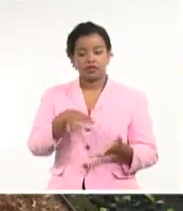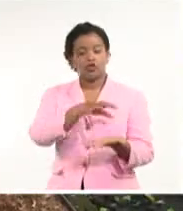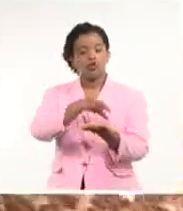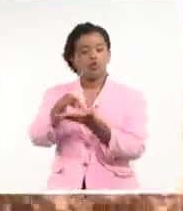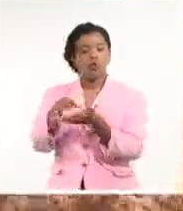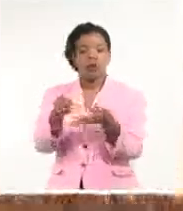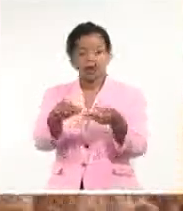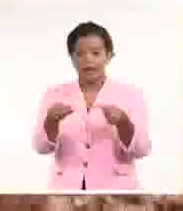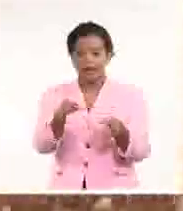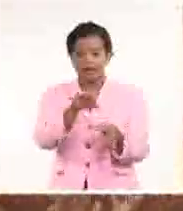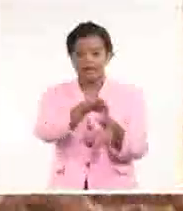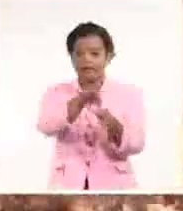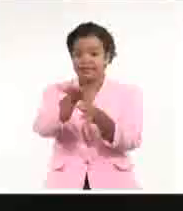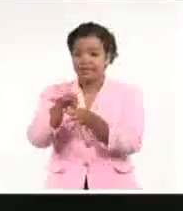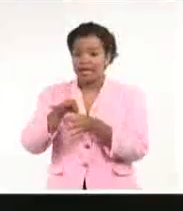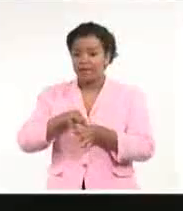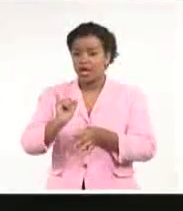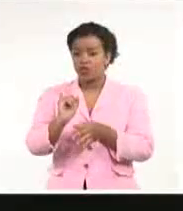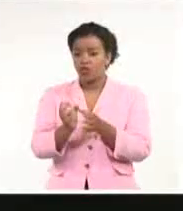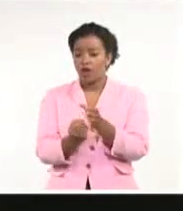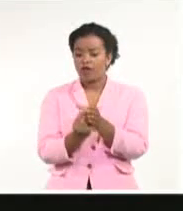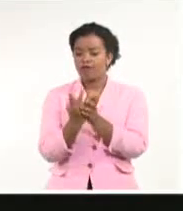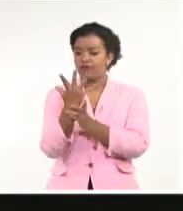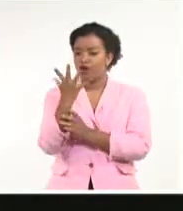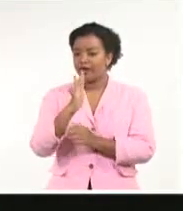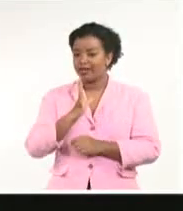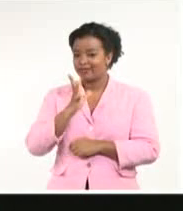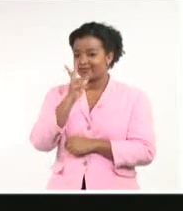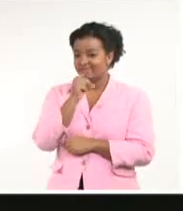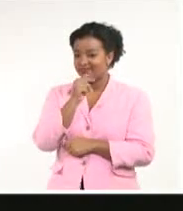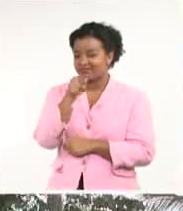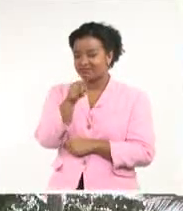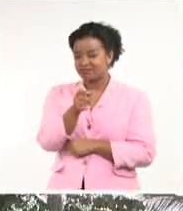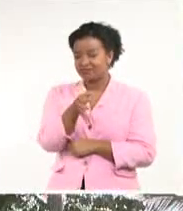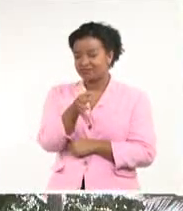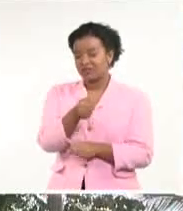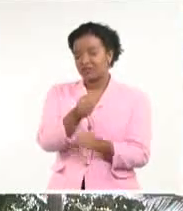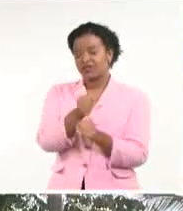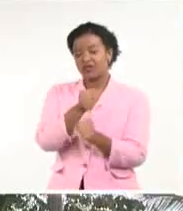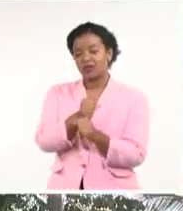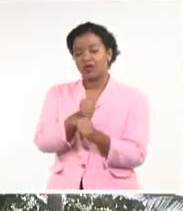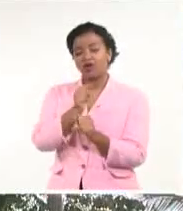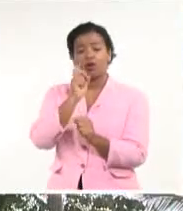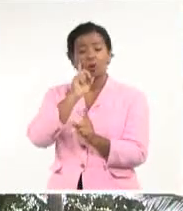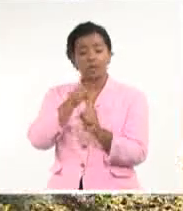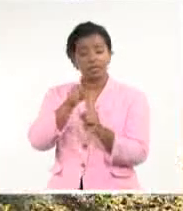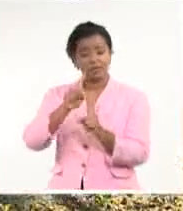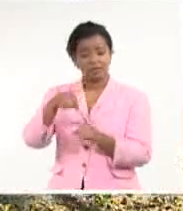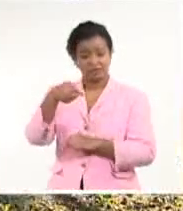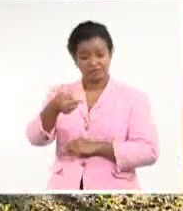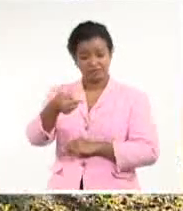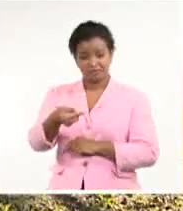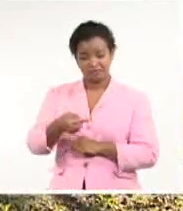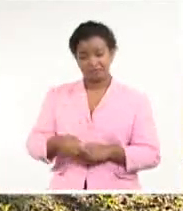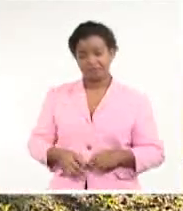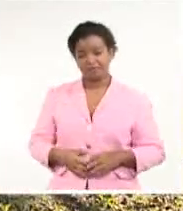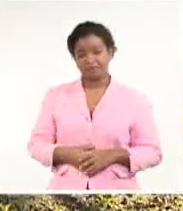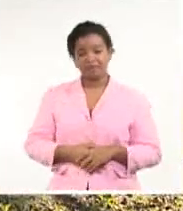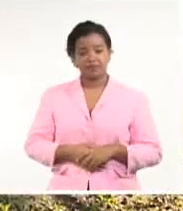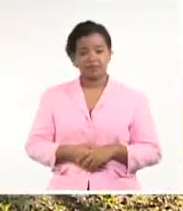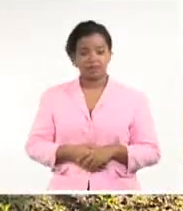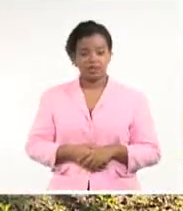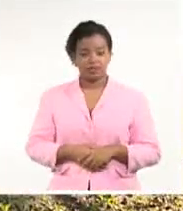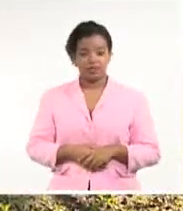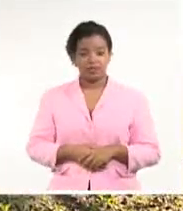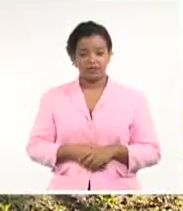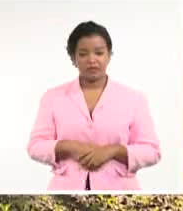su actividad al cultivo de flores y plantas ornamentales constituyen nuevas metas para el empeño de este productor. En estos momentos